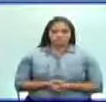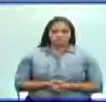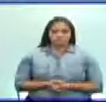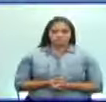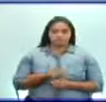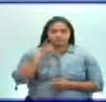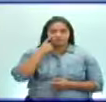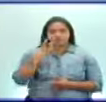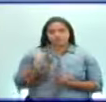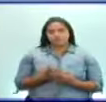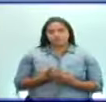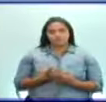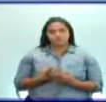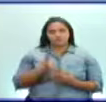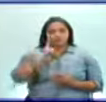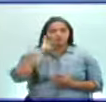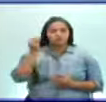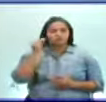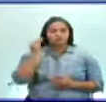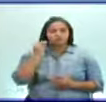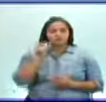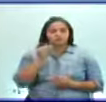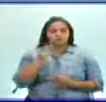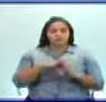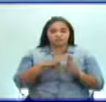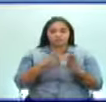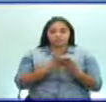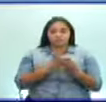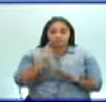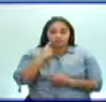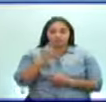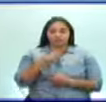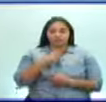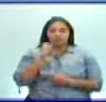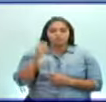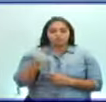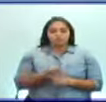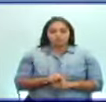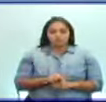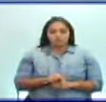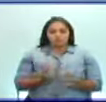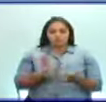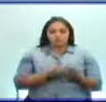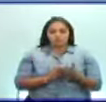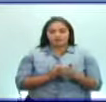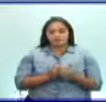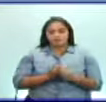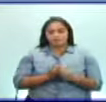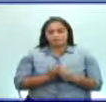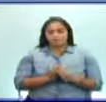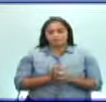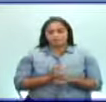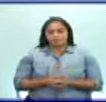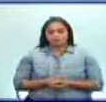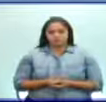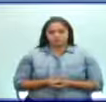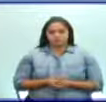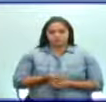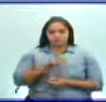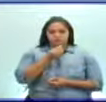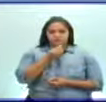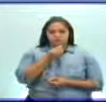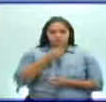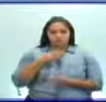Es importante que tengan en cuenta todo lo que vimos en este ejemplo para representar funciones y analizar propiedades. Se puede utilizar asistentes